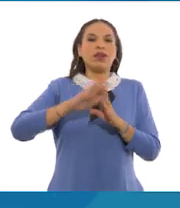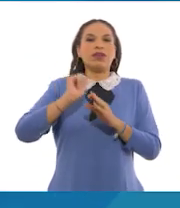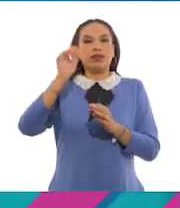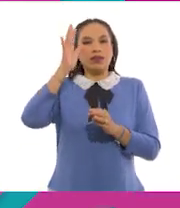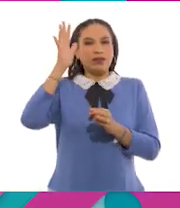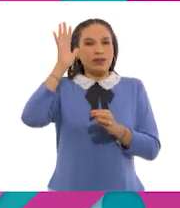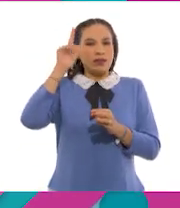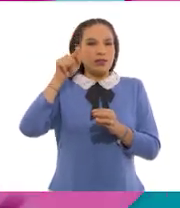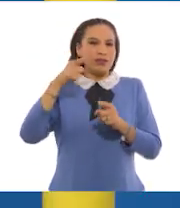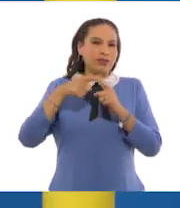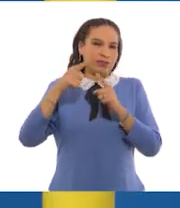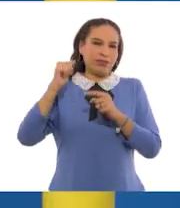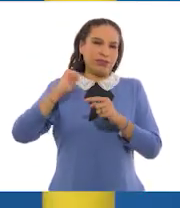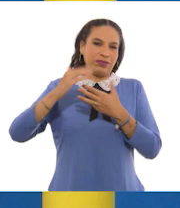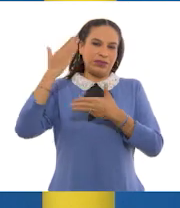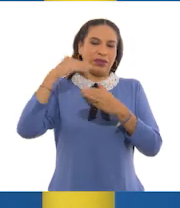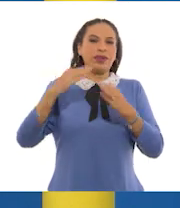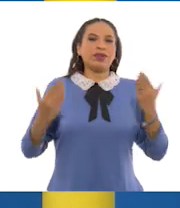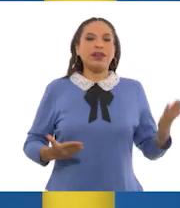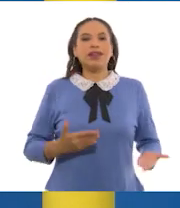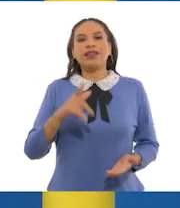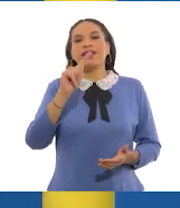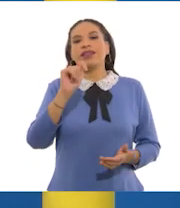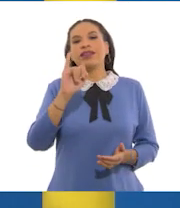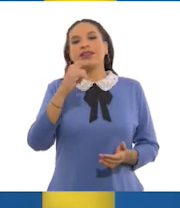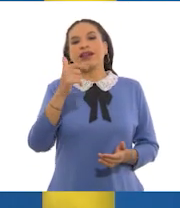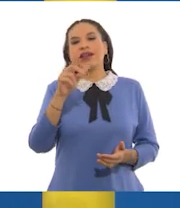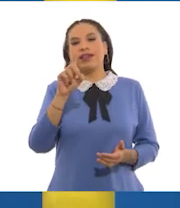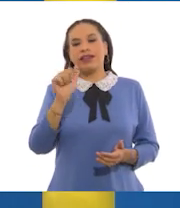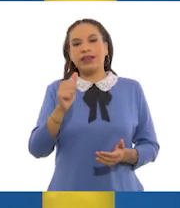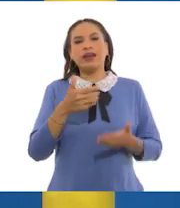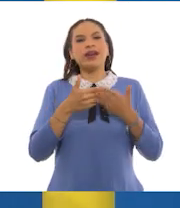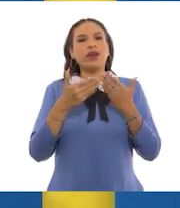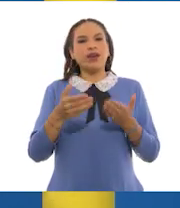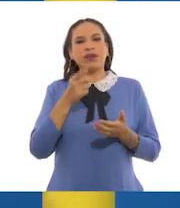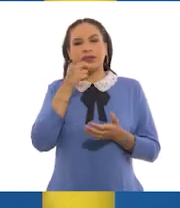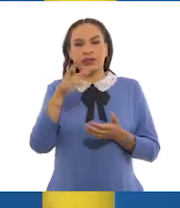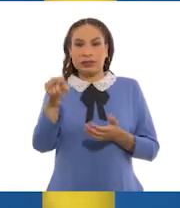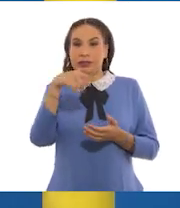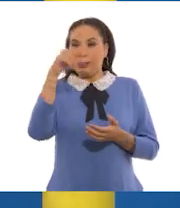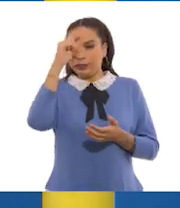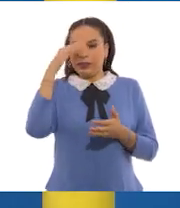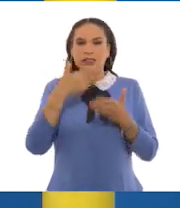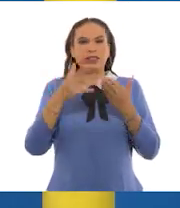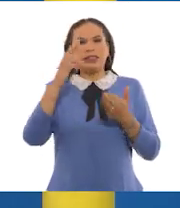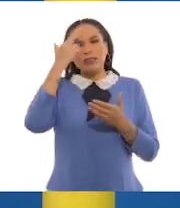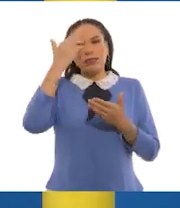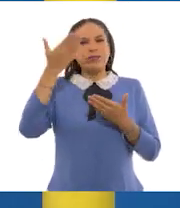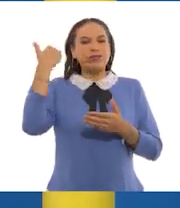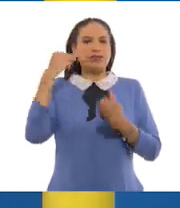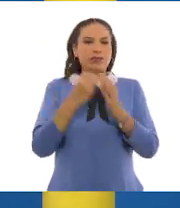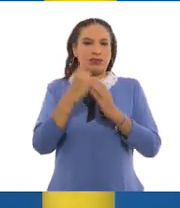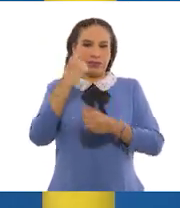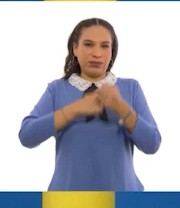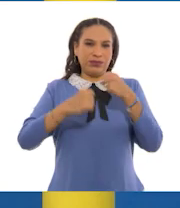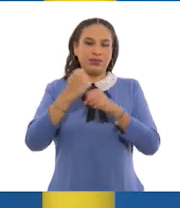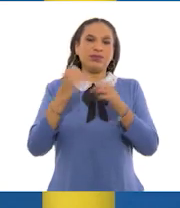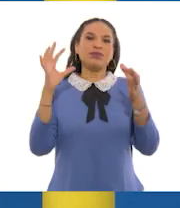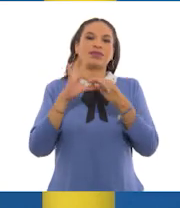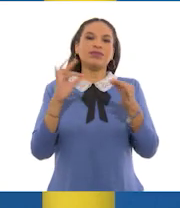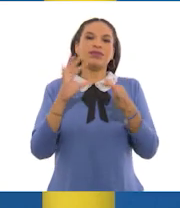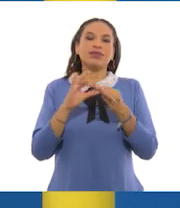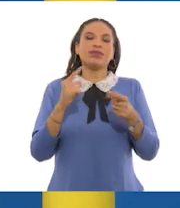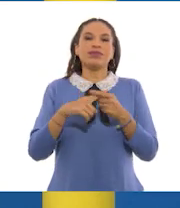danza de la tigrada. ¡Oh, qué inteligentes! Y ahora que lo menciona, maestra, recuerdo que también en las clases del año pasado hablamos sobre